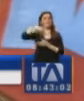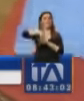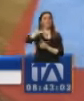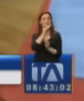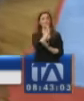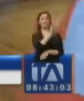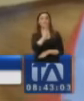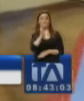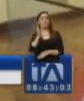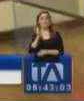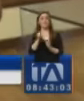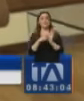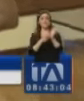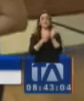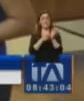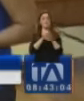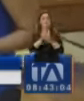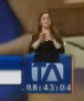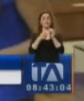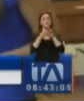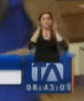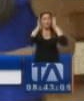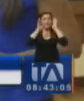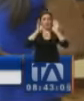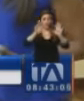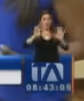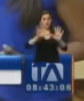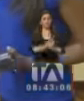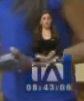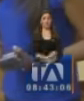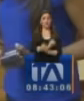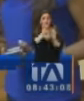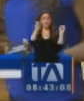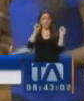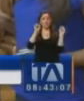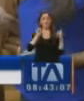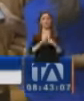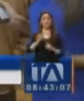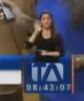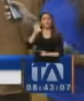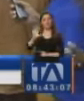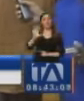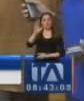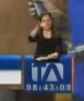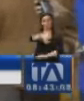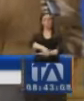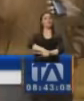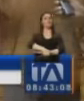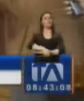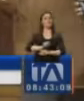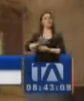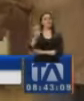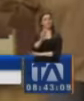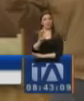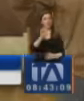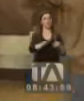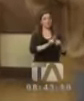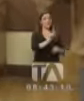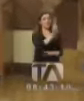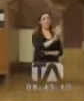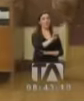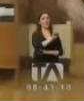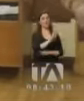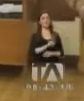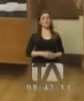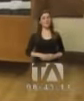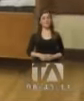Ecuatoriana. Aquí atendemos de 8 de la mañana a 5 de la tarde seguidos, de lunes a viernes.